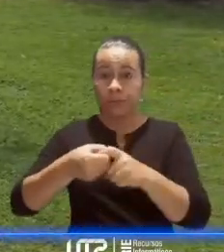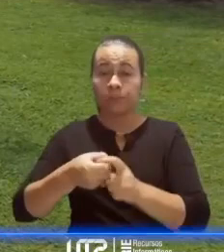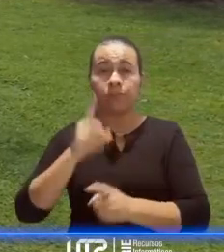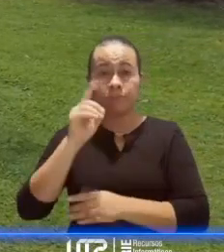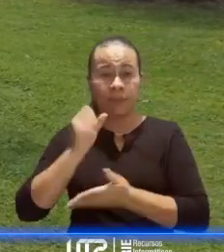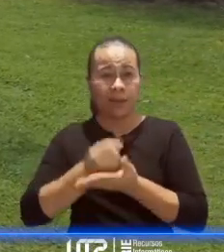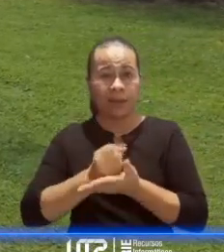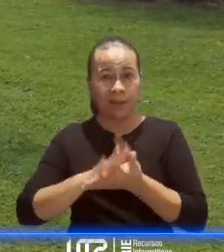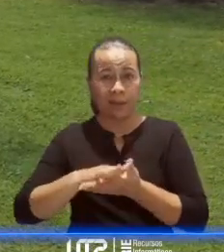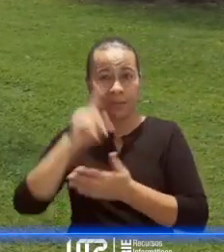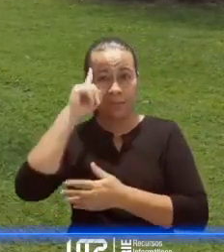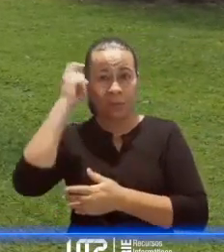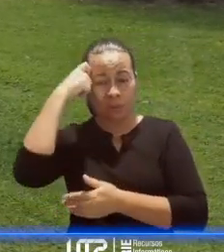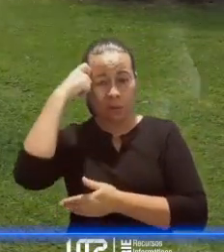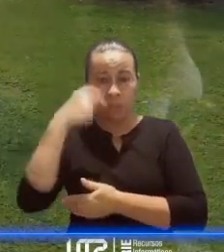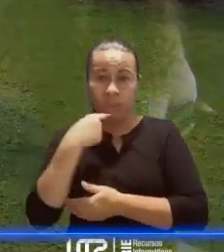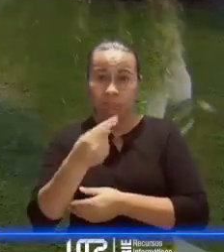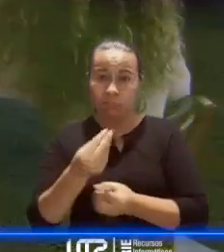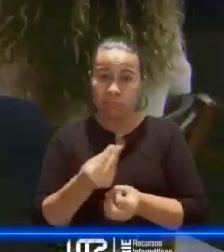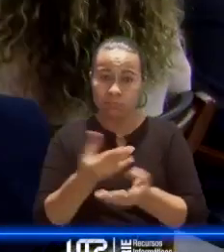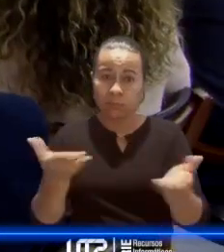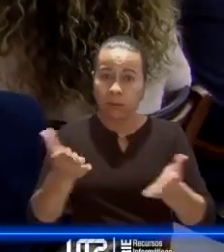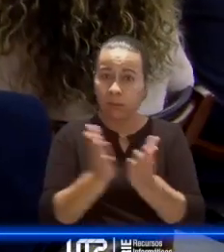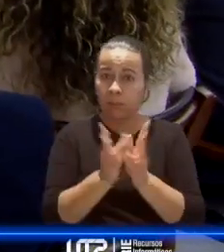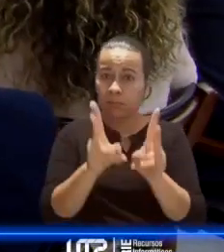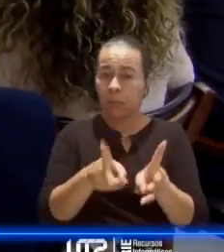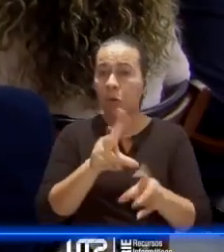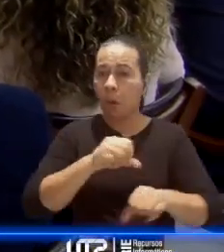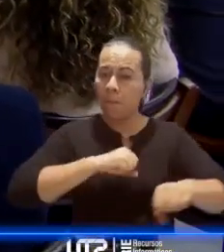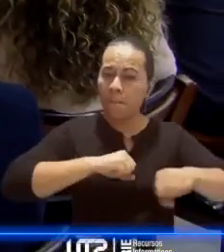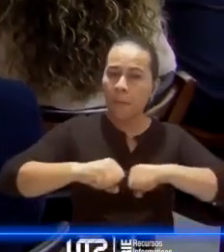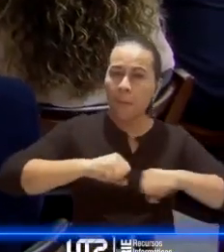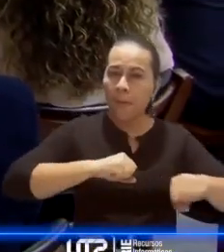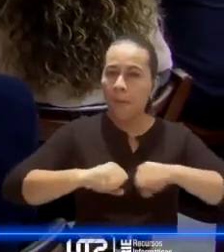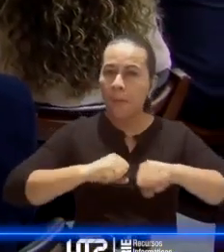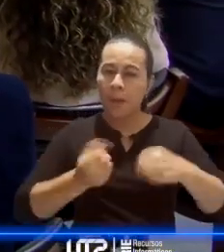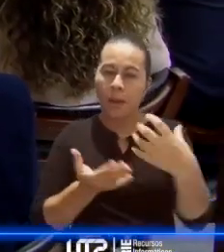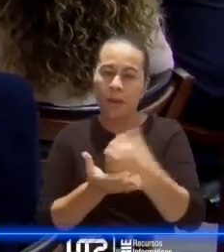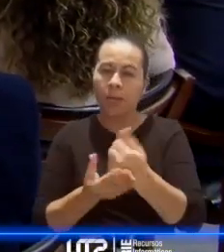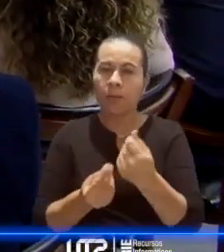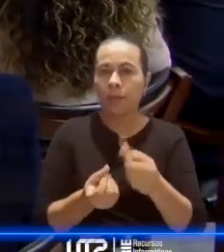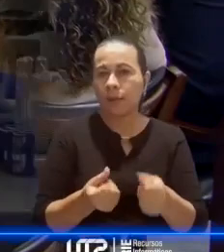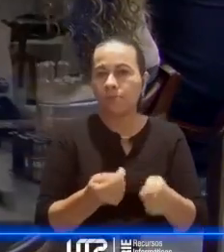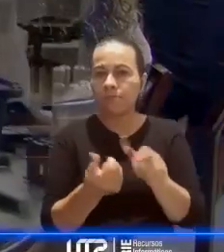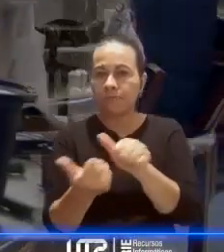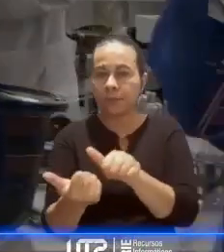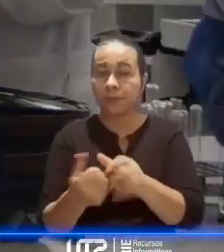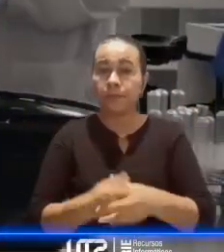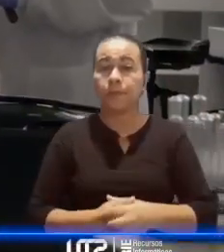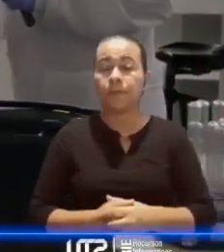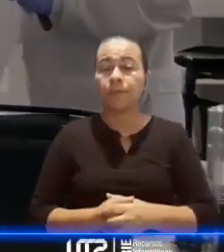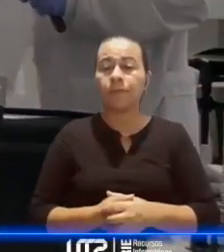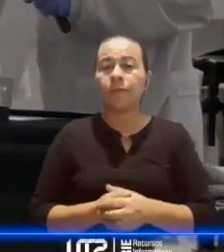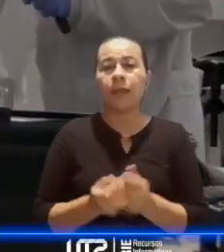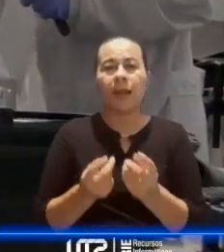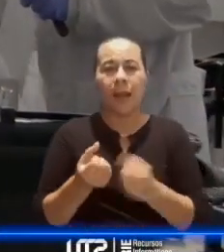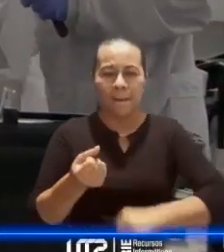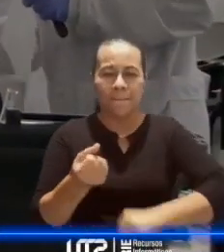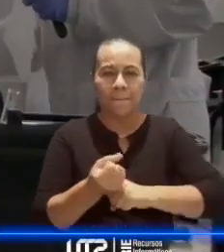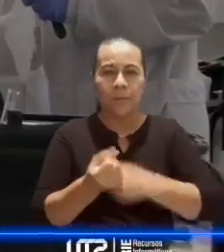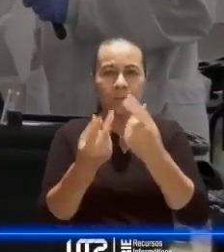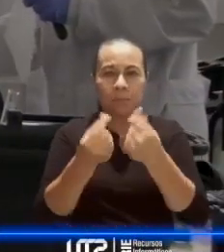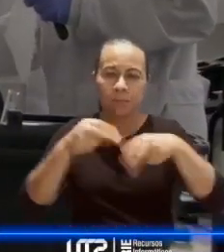la financiación de la matrícula por parte del Gobierno Nacional y otras entidades derivados de la gestión institucional. Respecto de los aportes